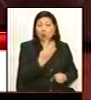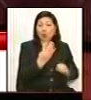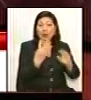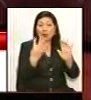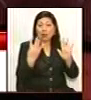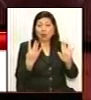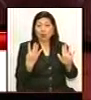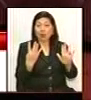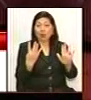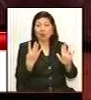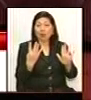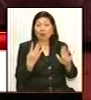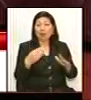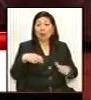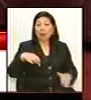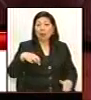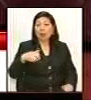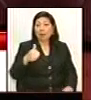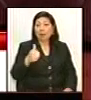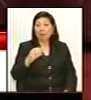49 procesos PAC,